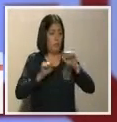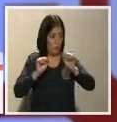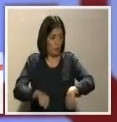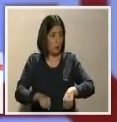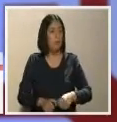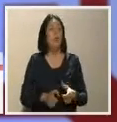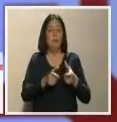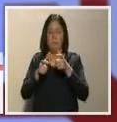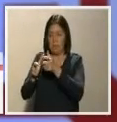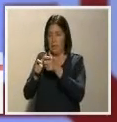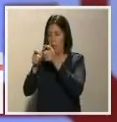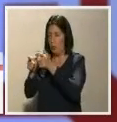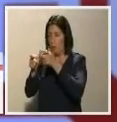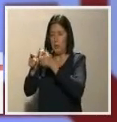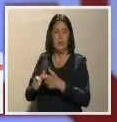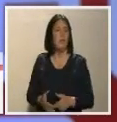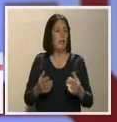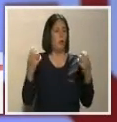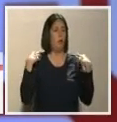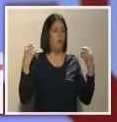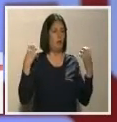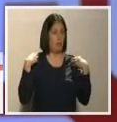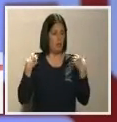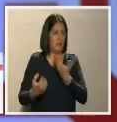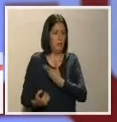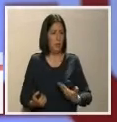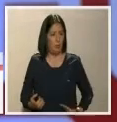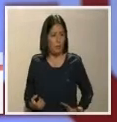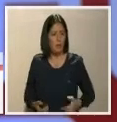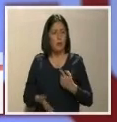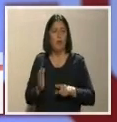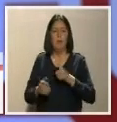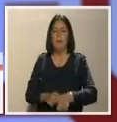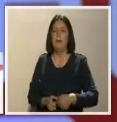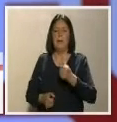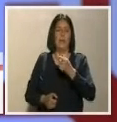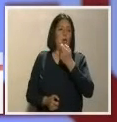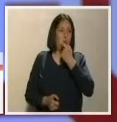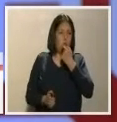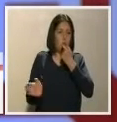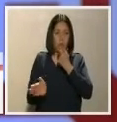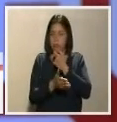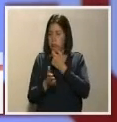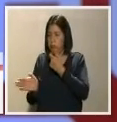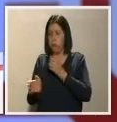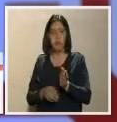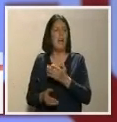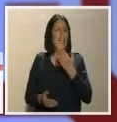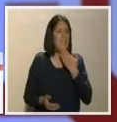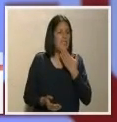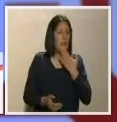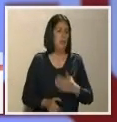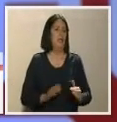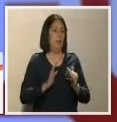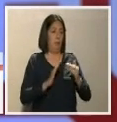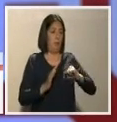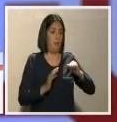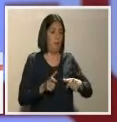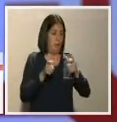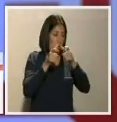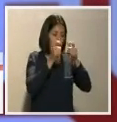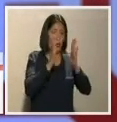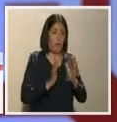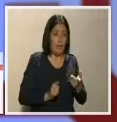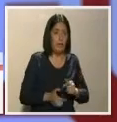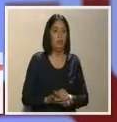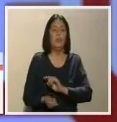para custodiar instituciones públicas. Para la dirección del tránsito, convocaremos a los serenos.